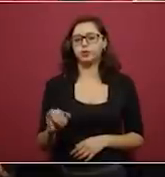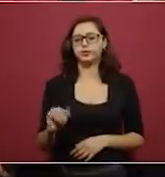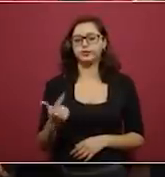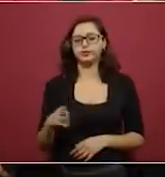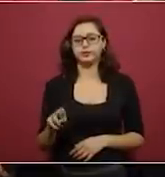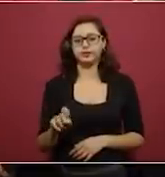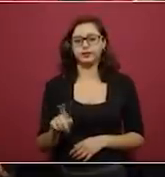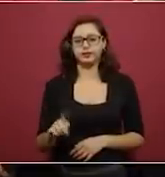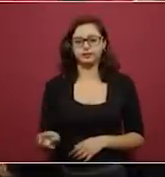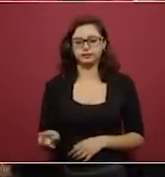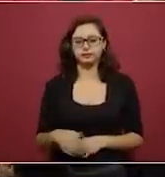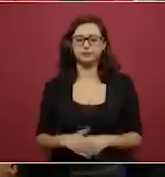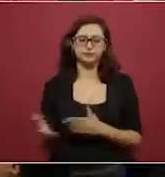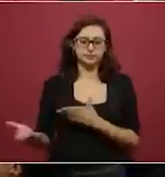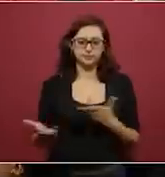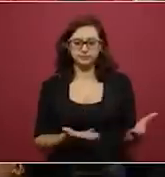por favor mi general